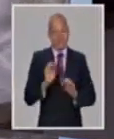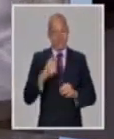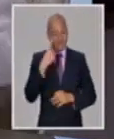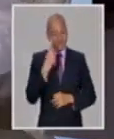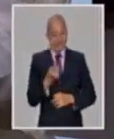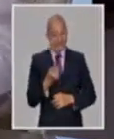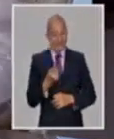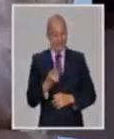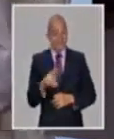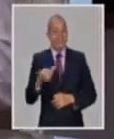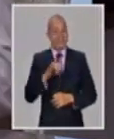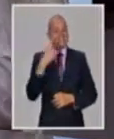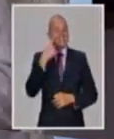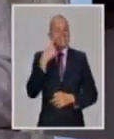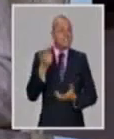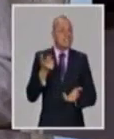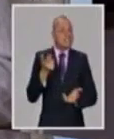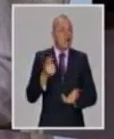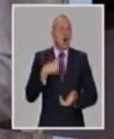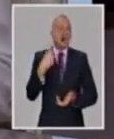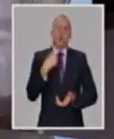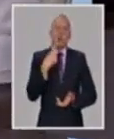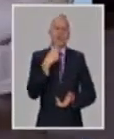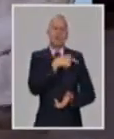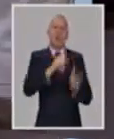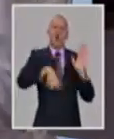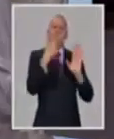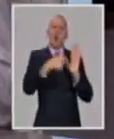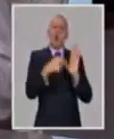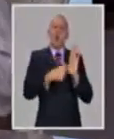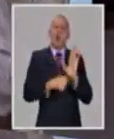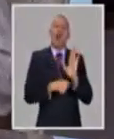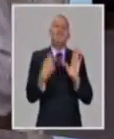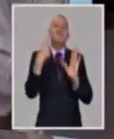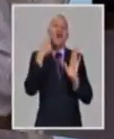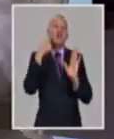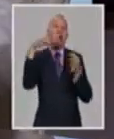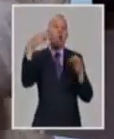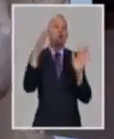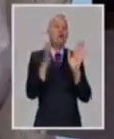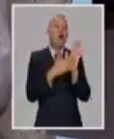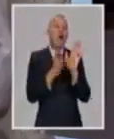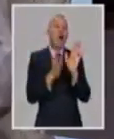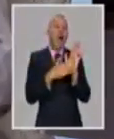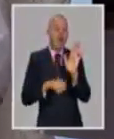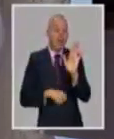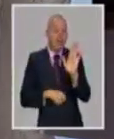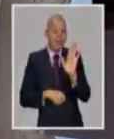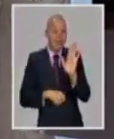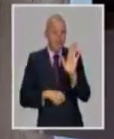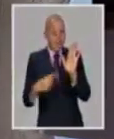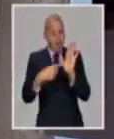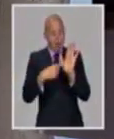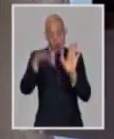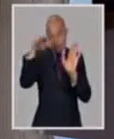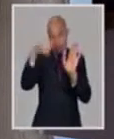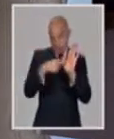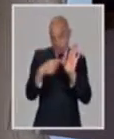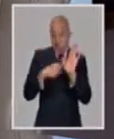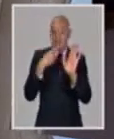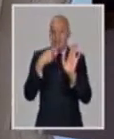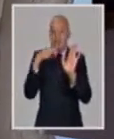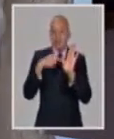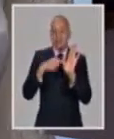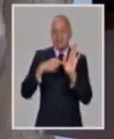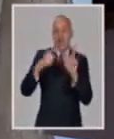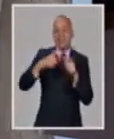calidad en el contrato, si no, ¿cómo podemos decir que ya cumplió? Si no sabemos si cumplió o no cumplió. O sea que todo va basado realmente, a, como explicaba el jefe,